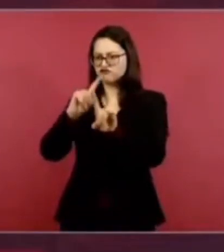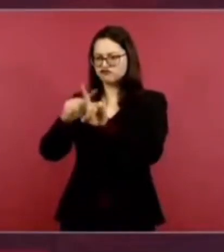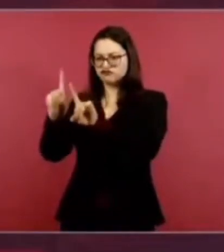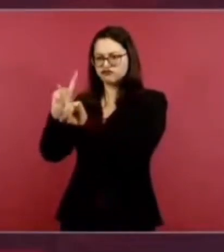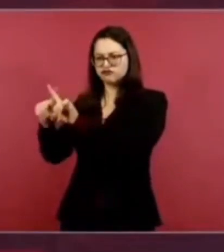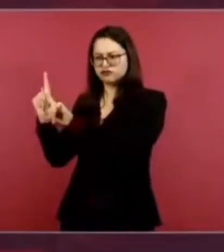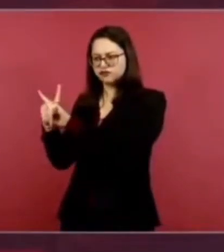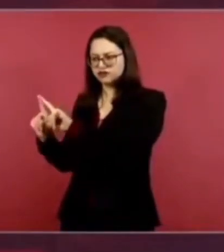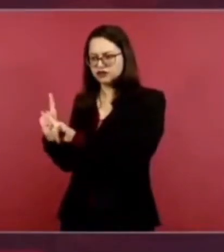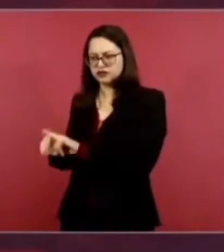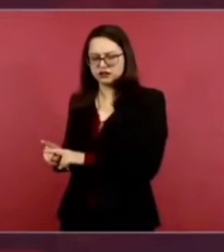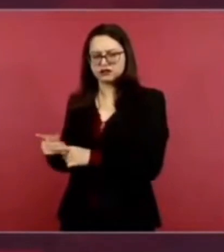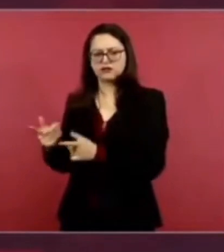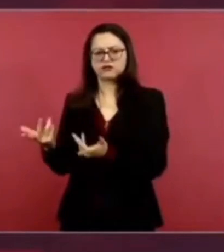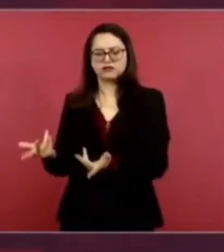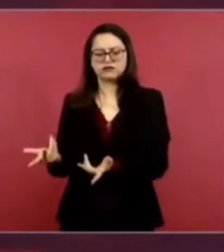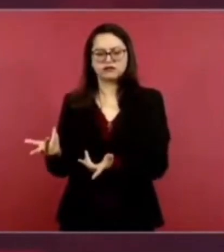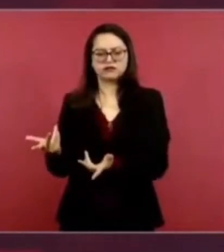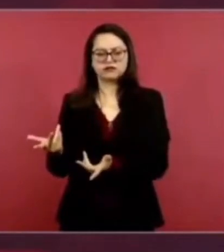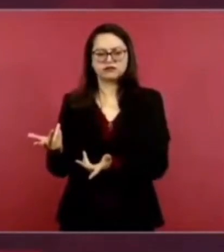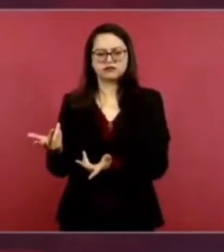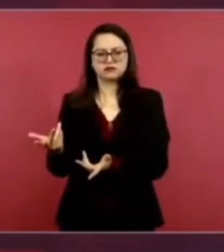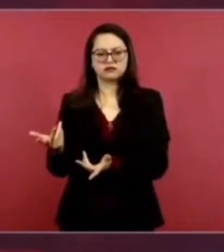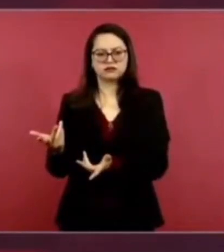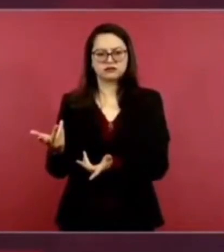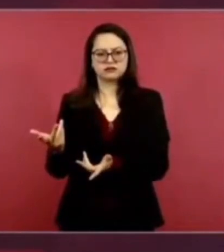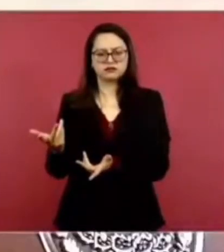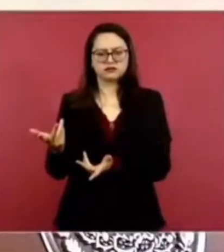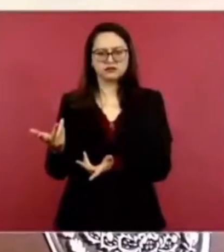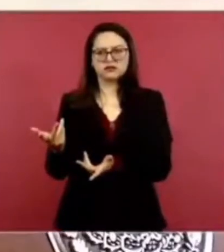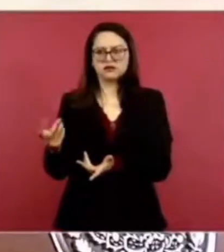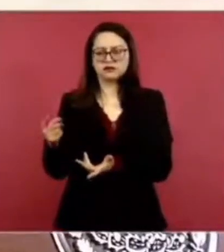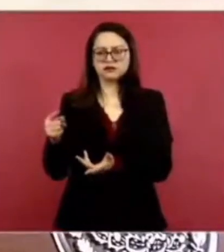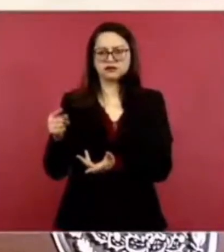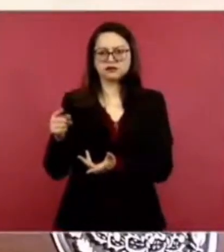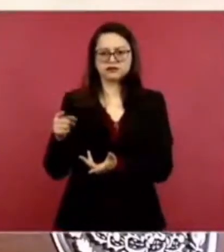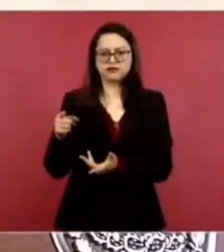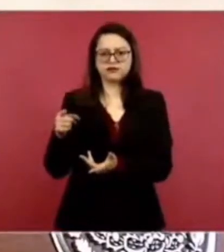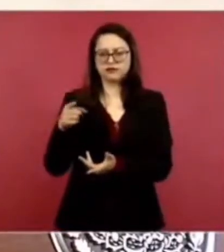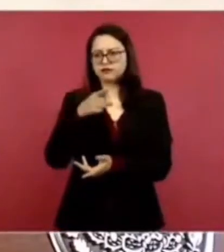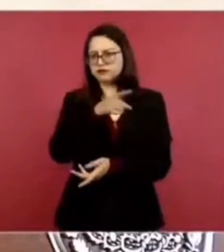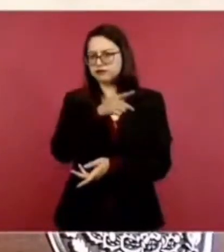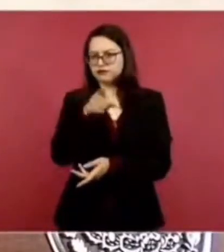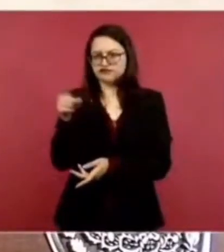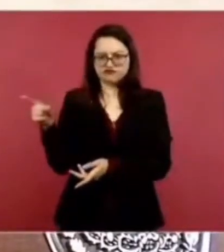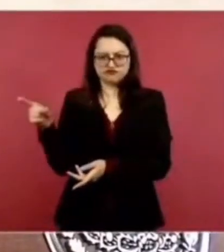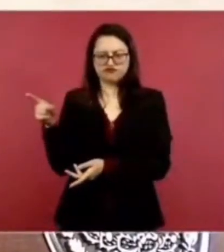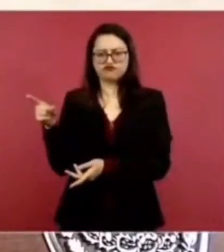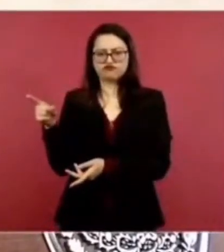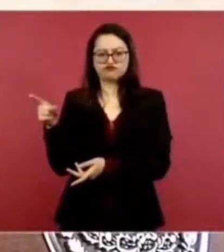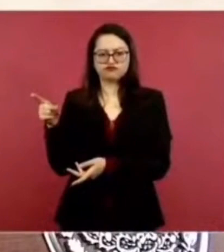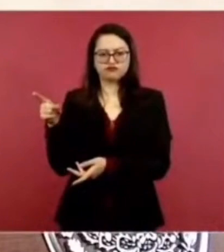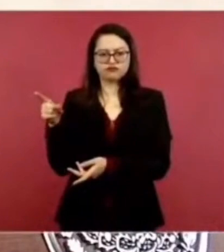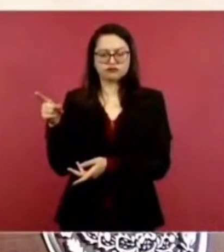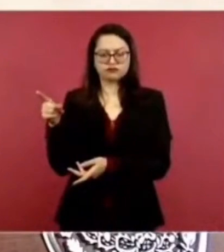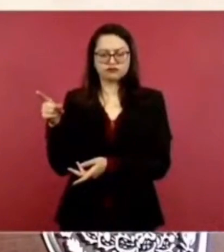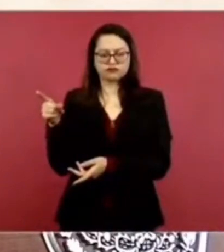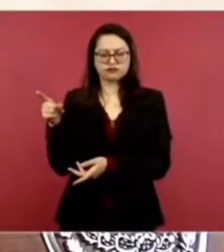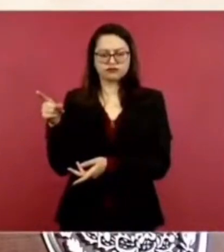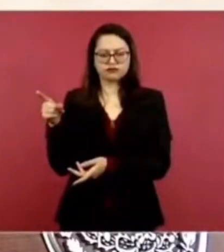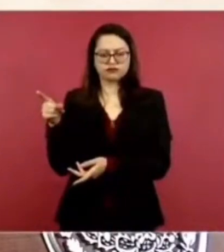Humanos todos hablando y además se demostró de